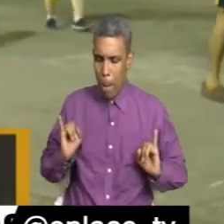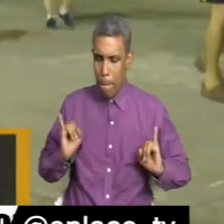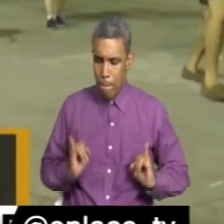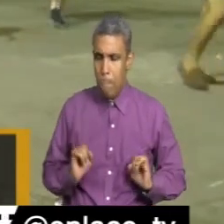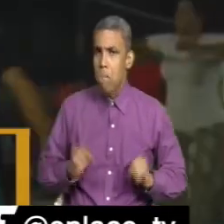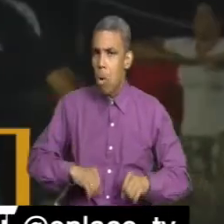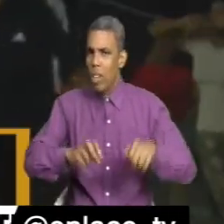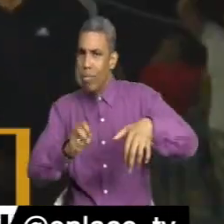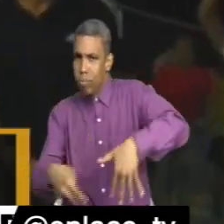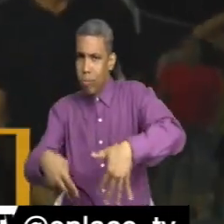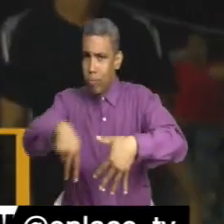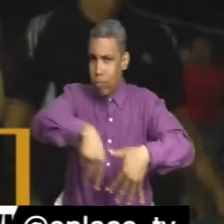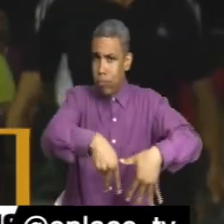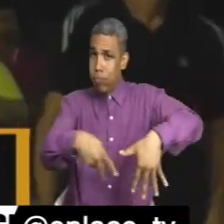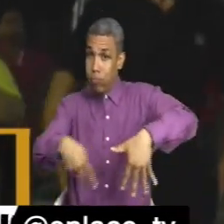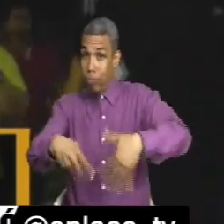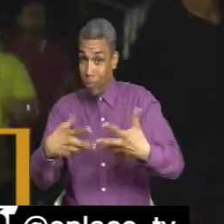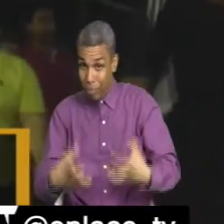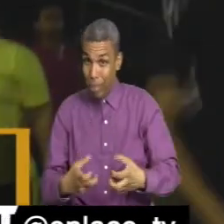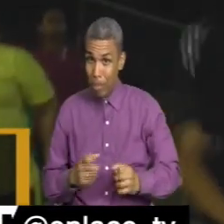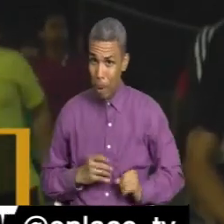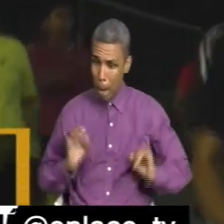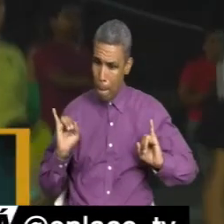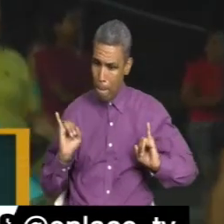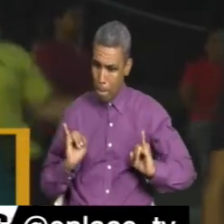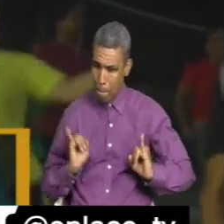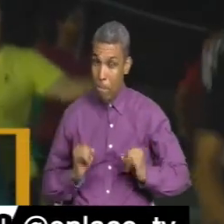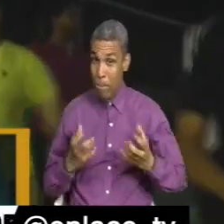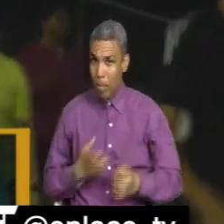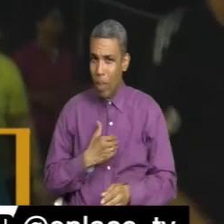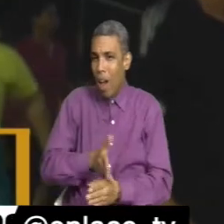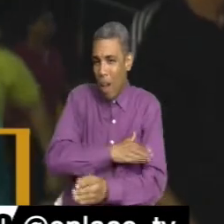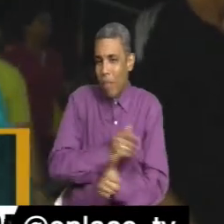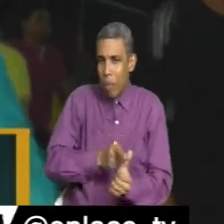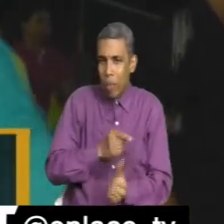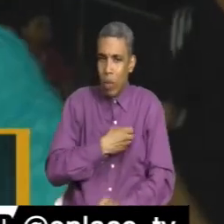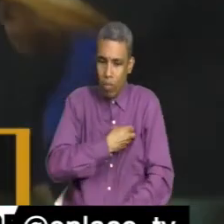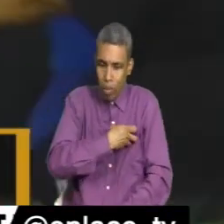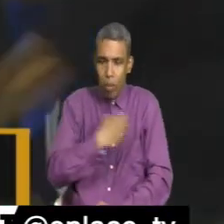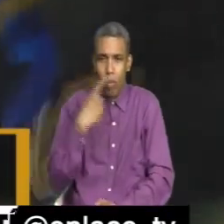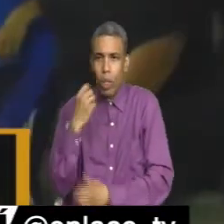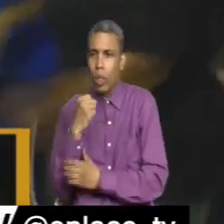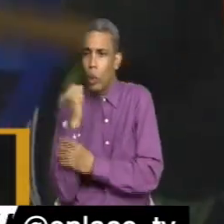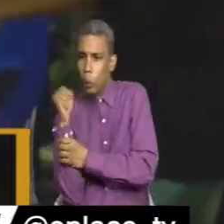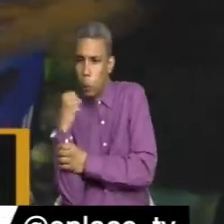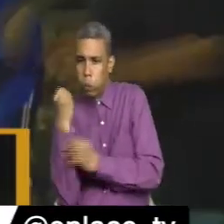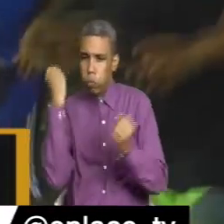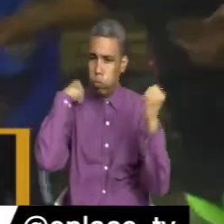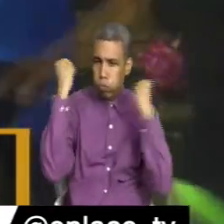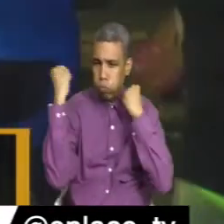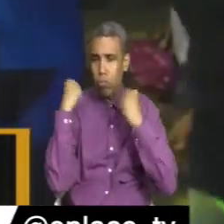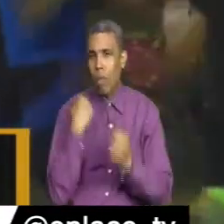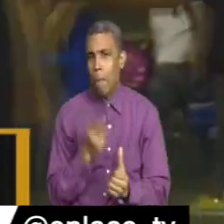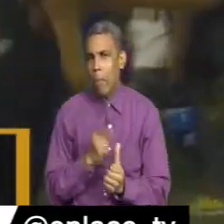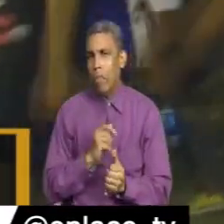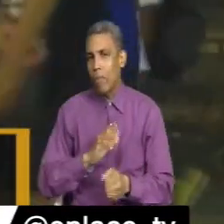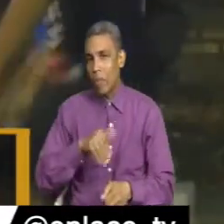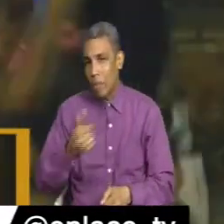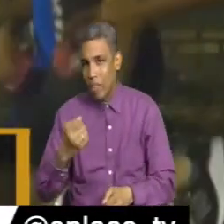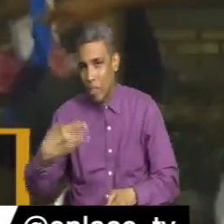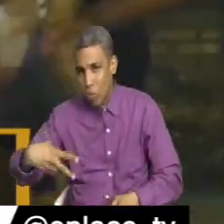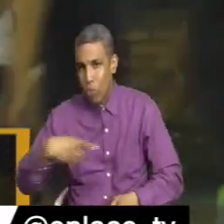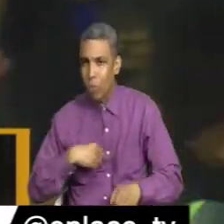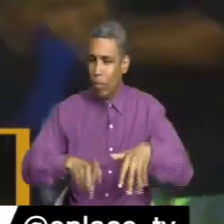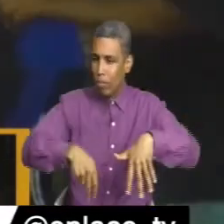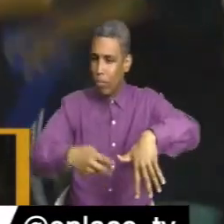esa grasita hay que primero quemarla con cardio y luego las abdominales para tonificar. Aeróbicos para principiantes, otra de